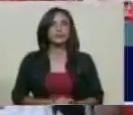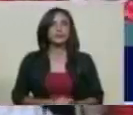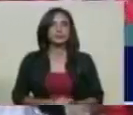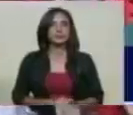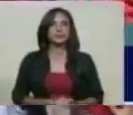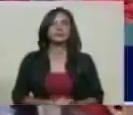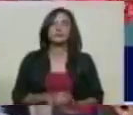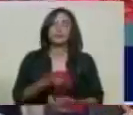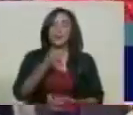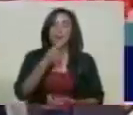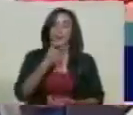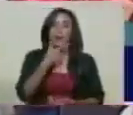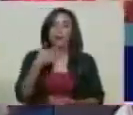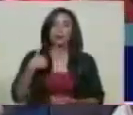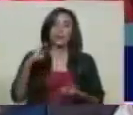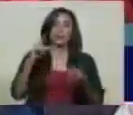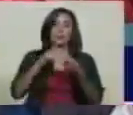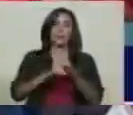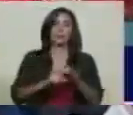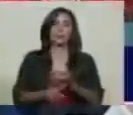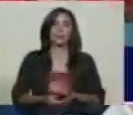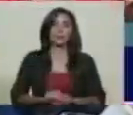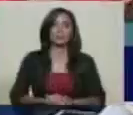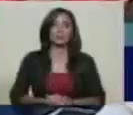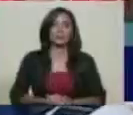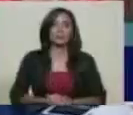Está bonita, Cilita.